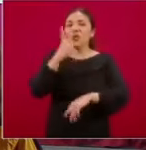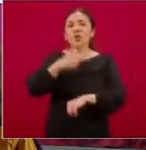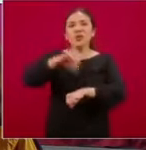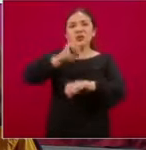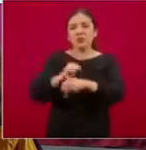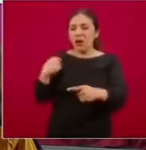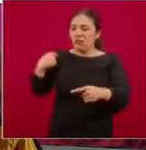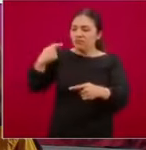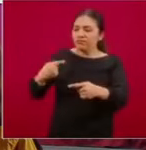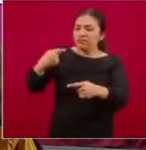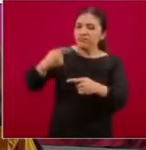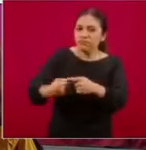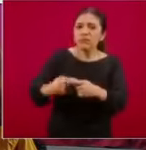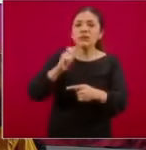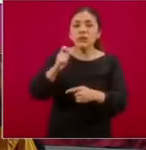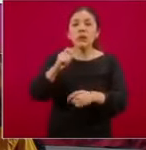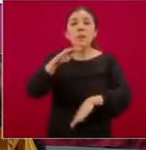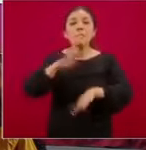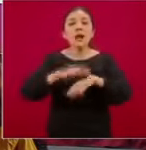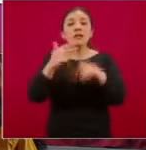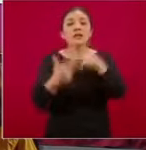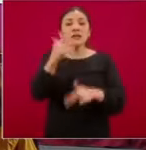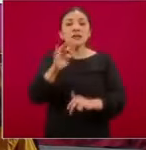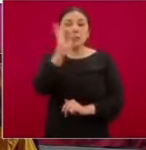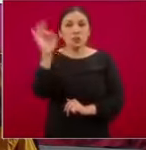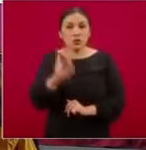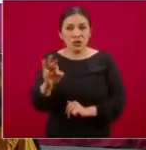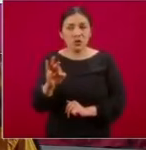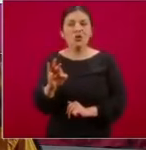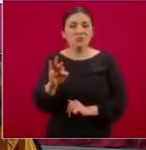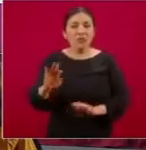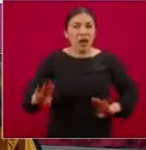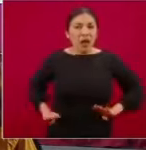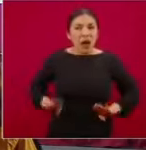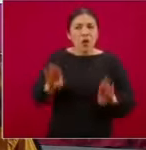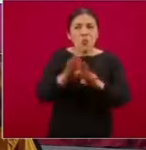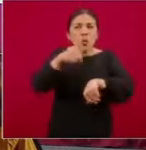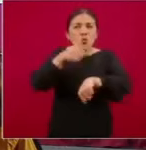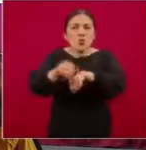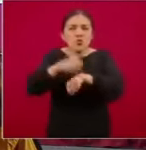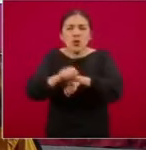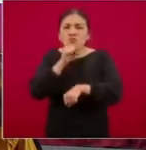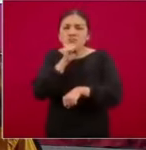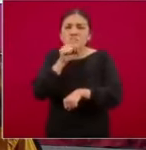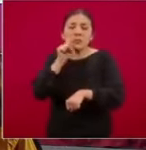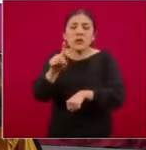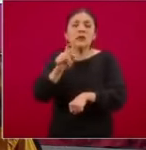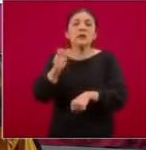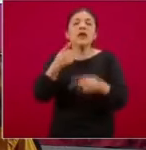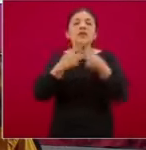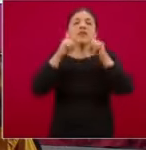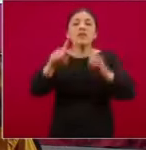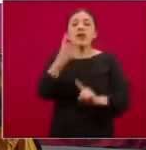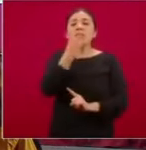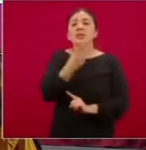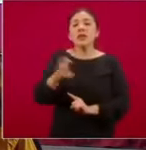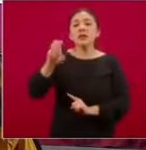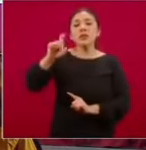últimas semanas graficadas de un más 13%, que para efectos de números representa una diferencia de